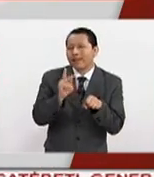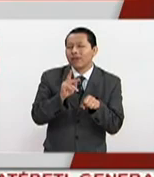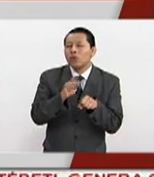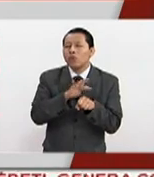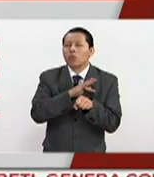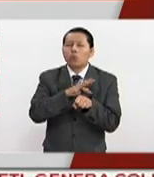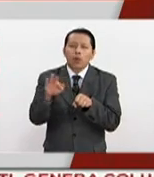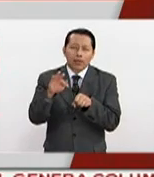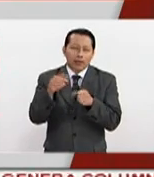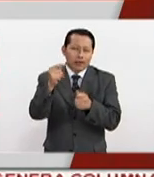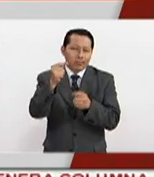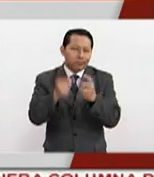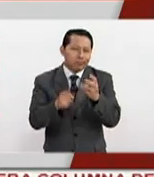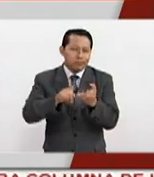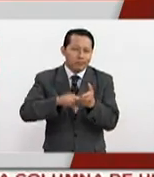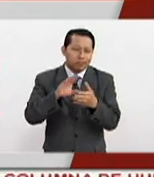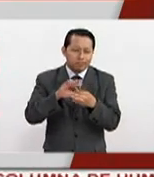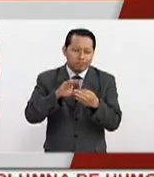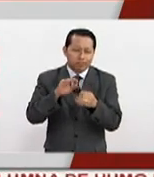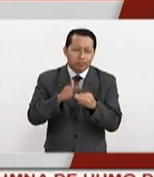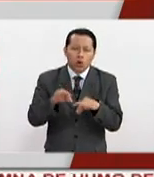tú destacarías al respecto?